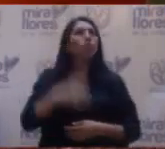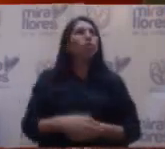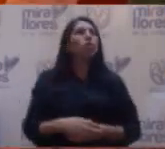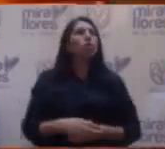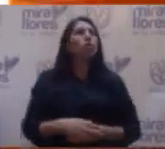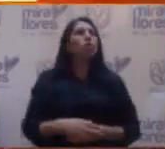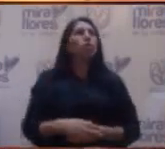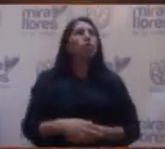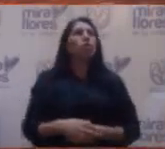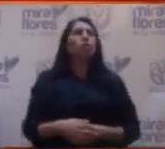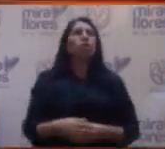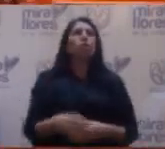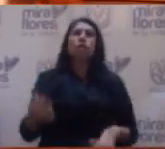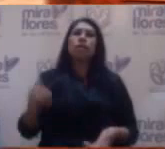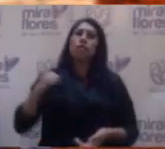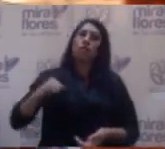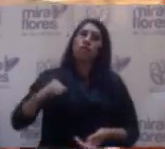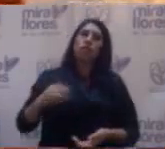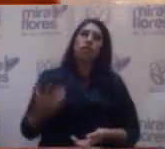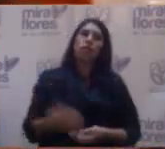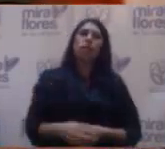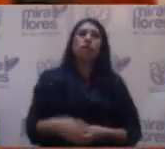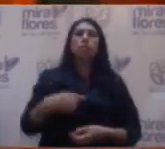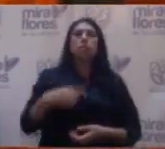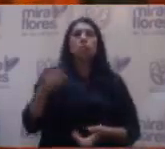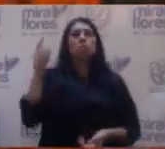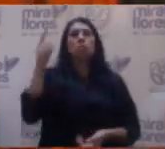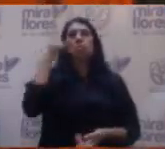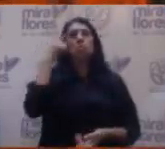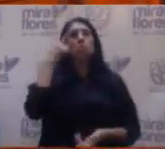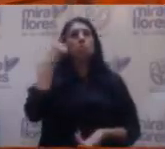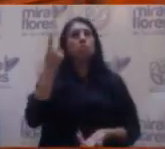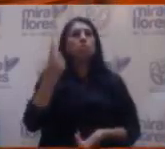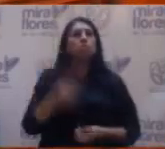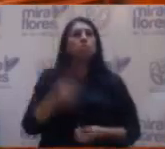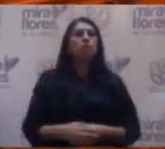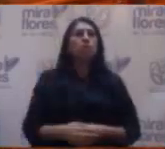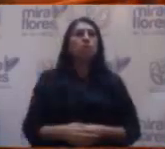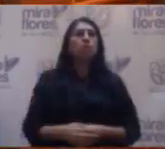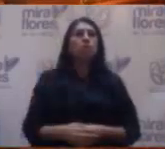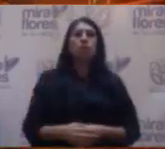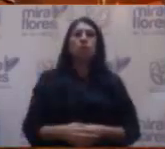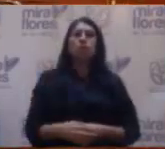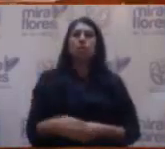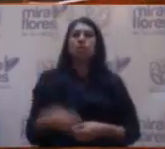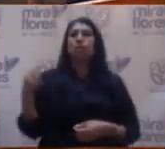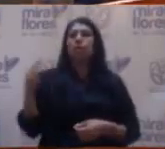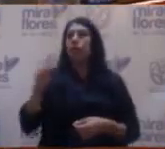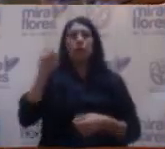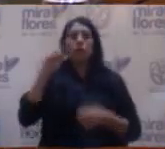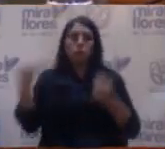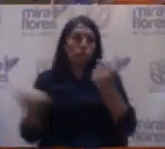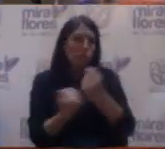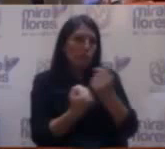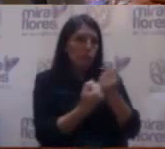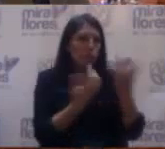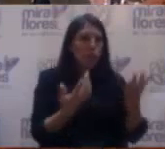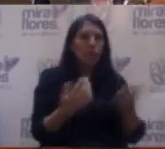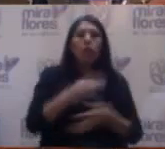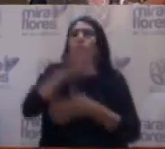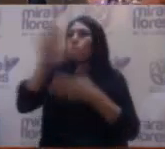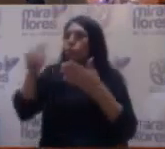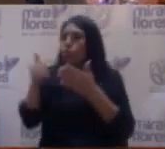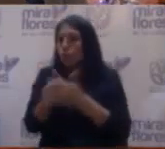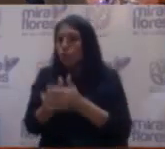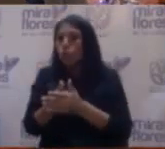intervención. Gracias. Señor alcalde, no creo que acá hayan, sea cuestión de sacar el hombro o no apoyar. Obviamente todos